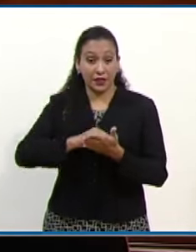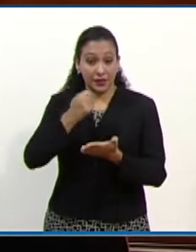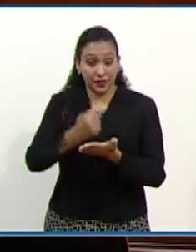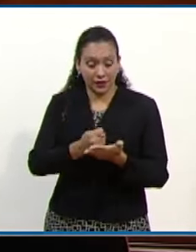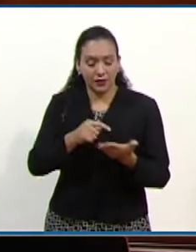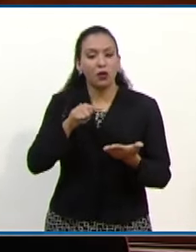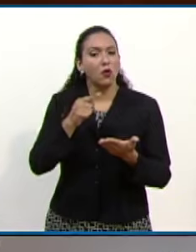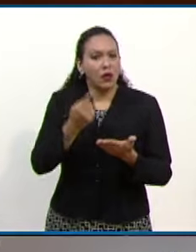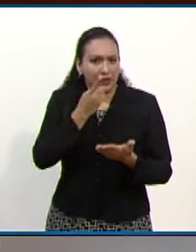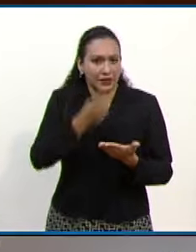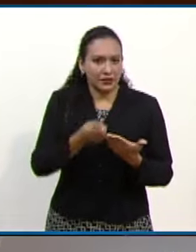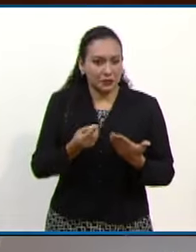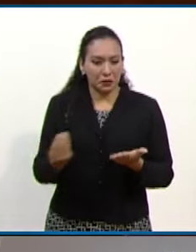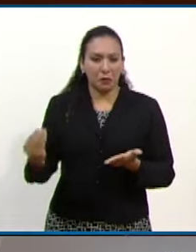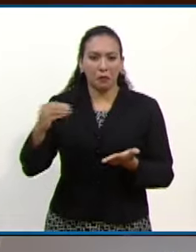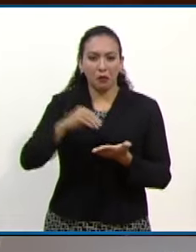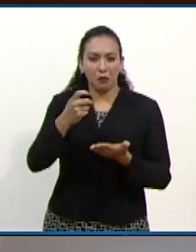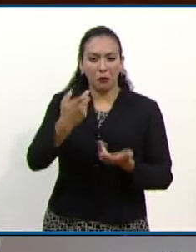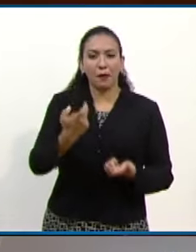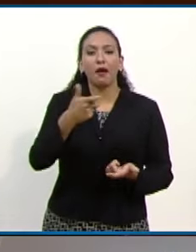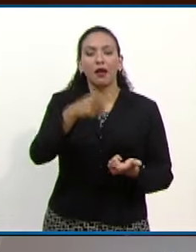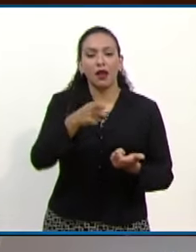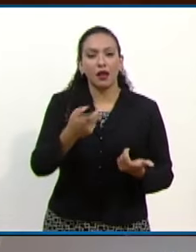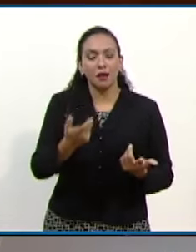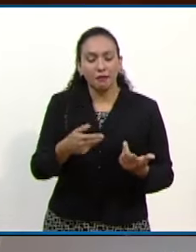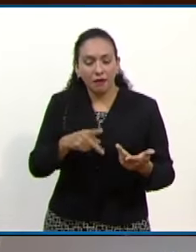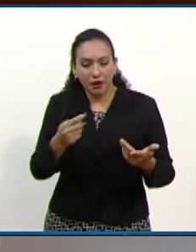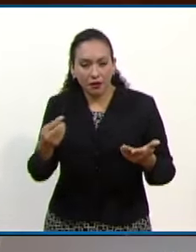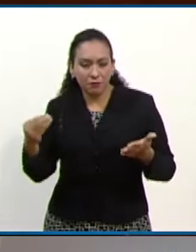disponían una cuota en la prueba de alcoholemia.